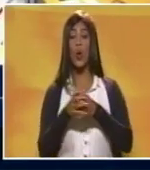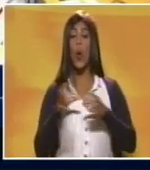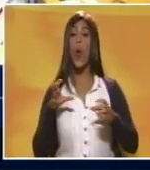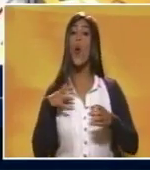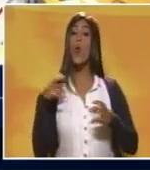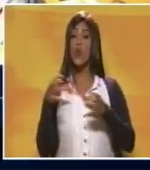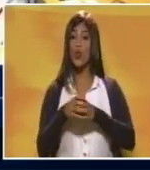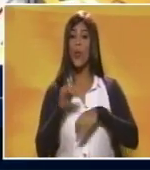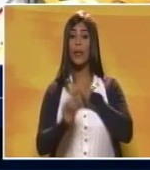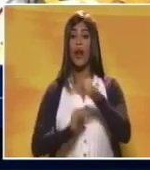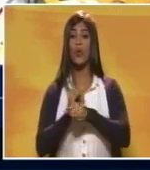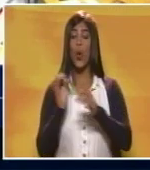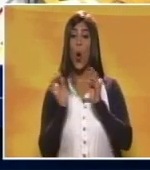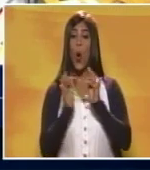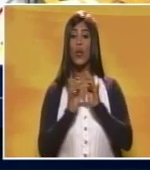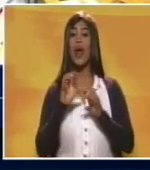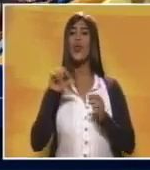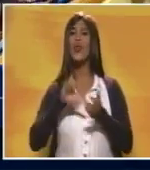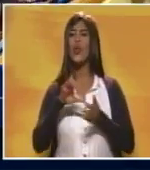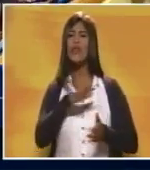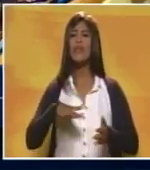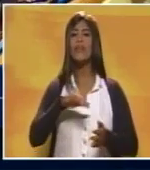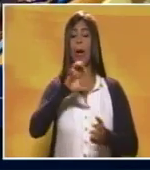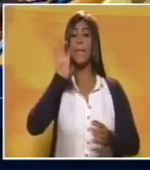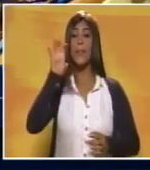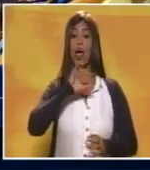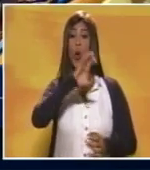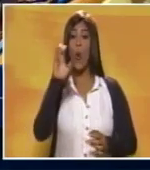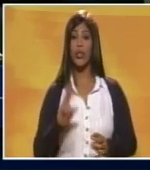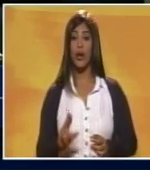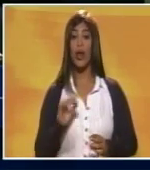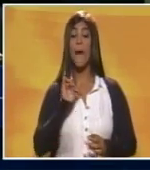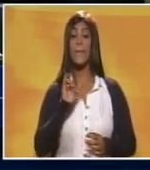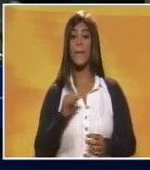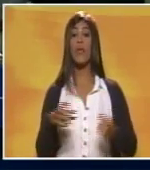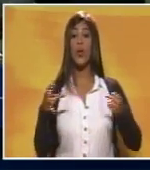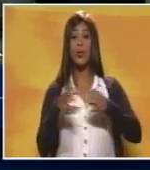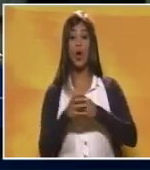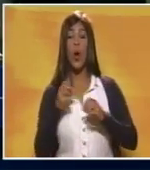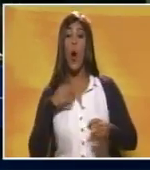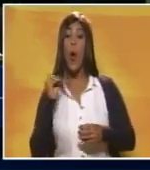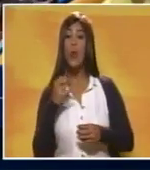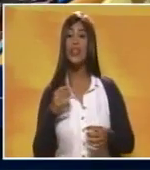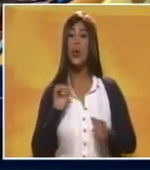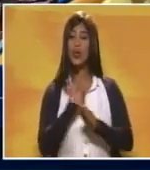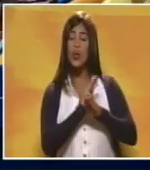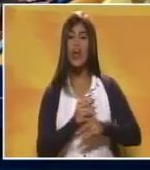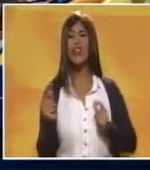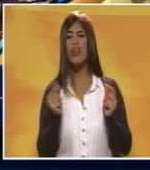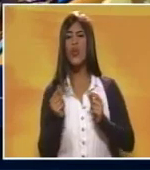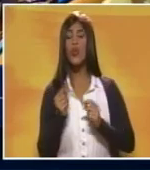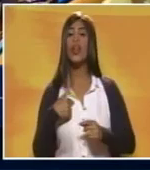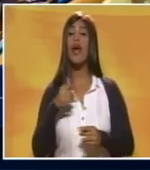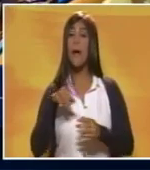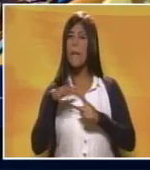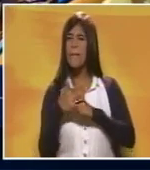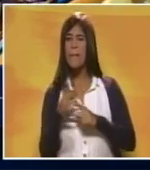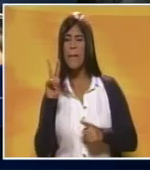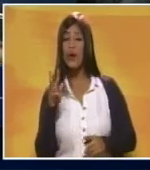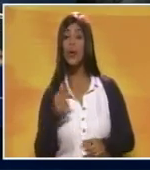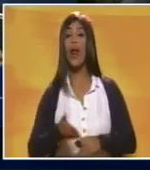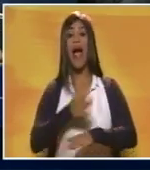que se llevó a cabo en Costa Rica. La última vez que se reunió el Consejo de Seguridad para discutir sobre Venezuela fue el pasado 10 de abril,